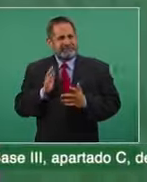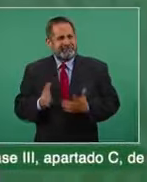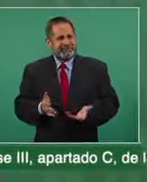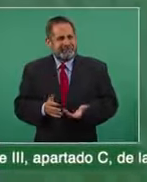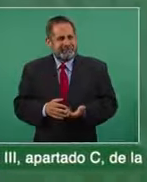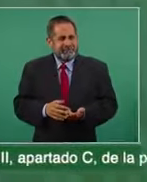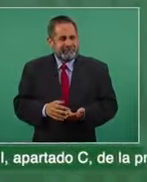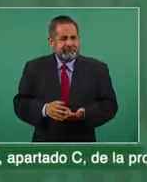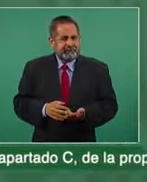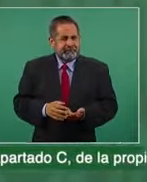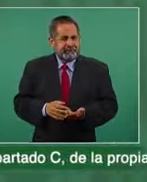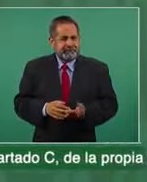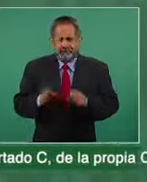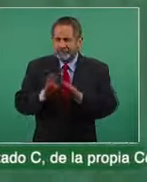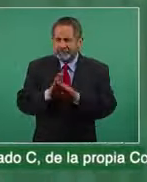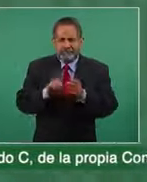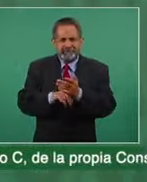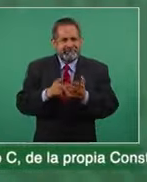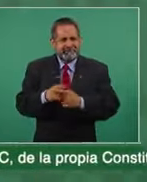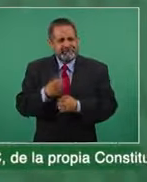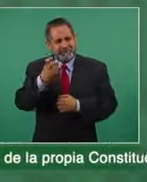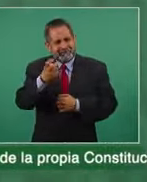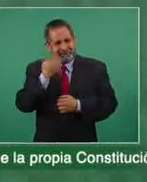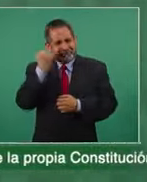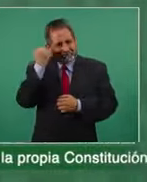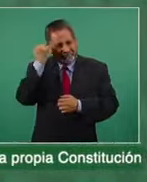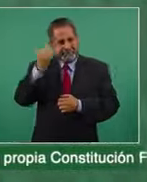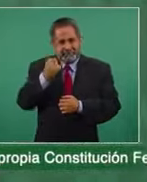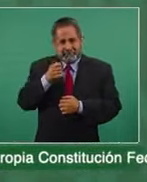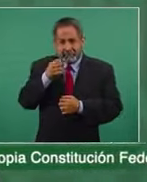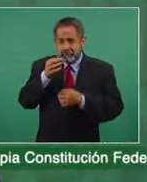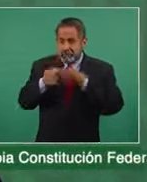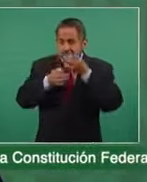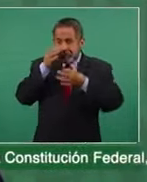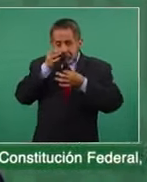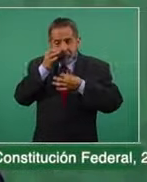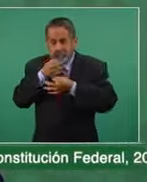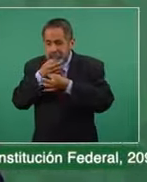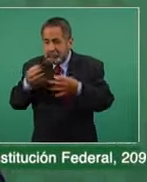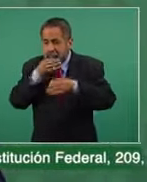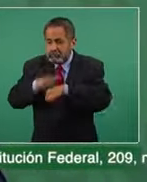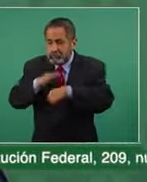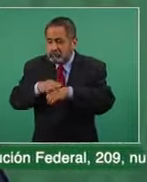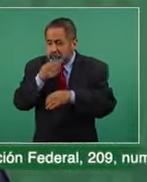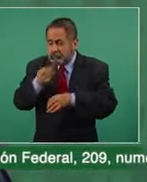Entonces, ¿cómo vamos a estar fomentando esas cosas en los niños?